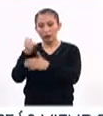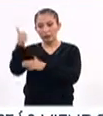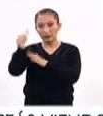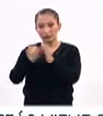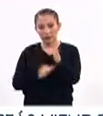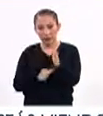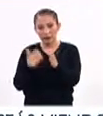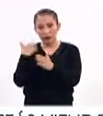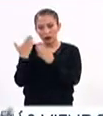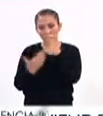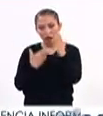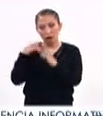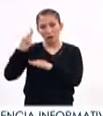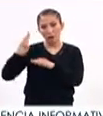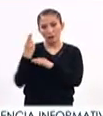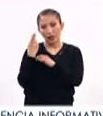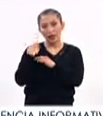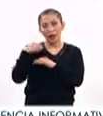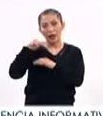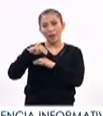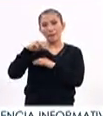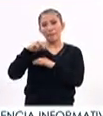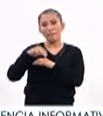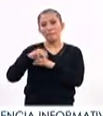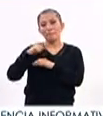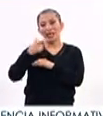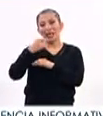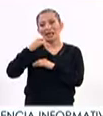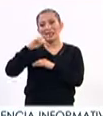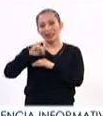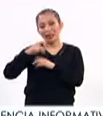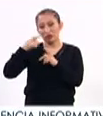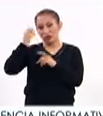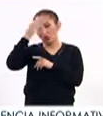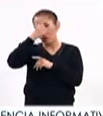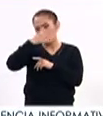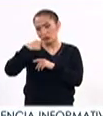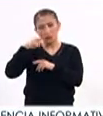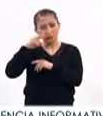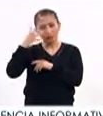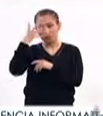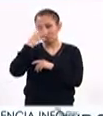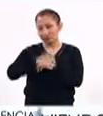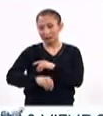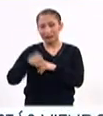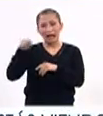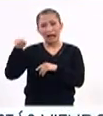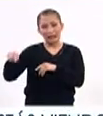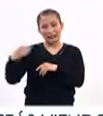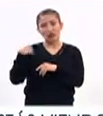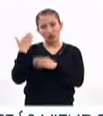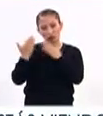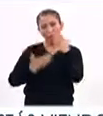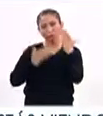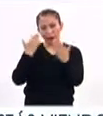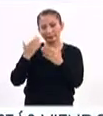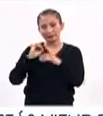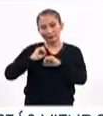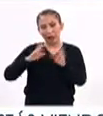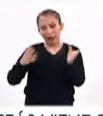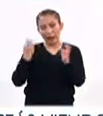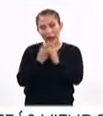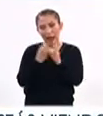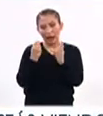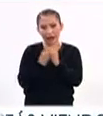6 meses estudiando en la Universidad de Meiji en Tokio. La verdad es que fue una experiencia muy bonita. Ahí cursaba, bueno, obviamente